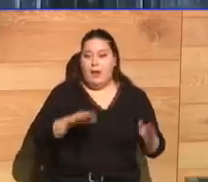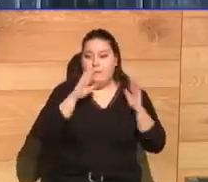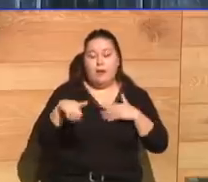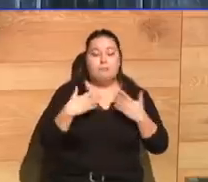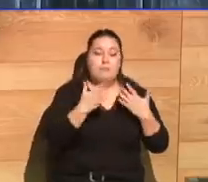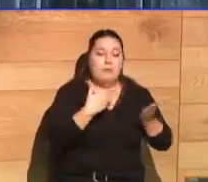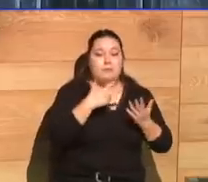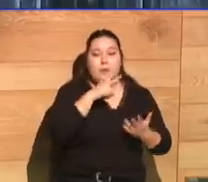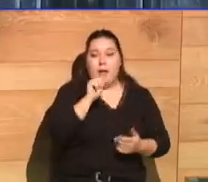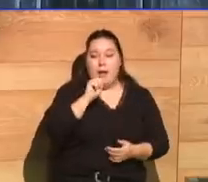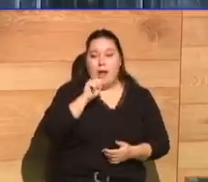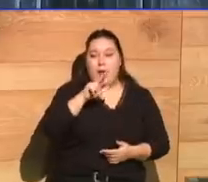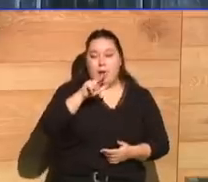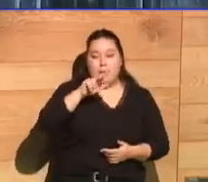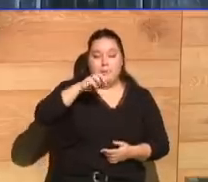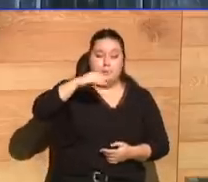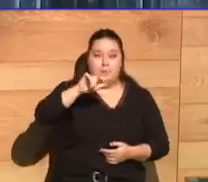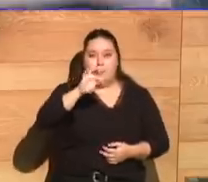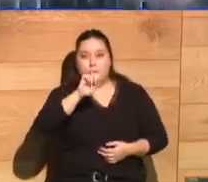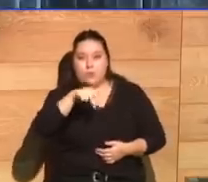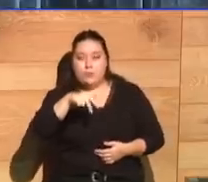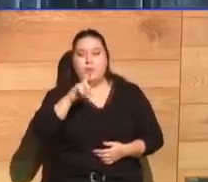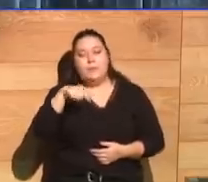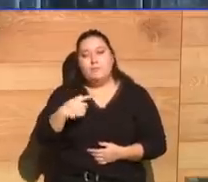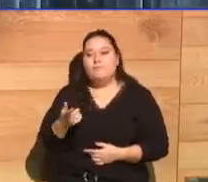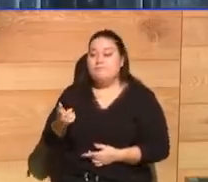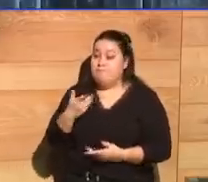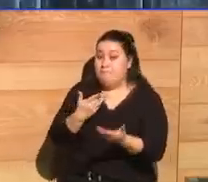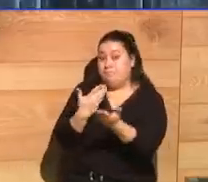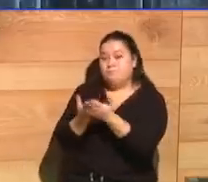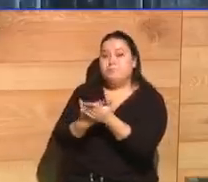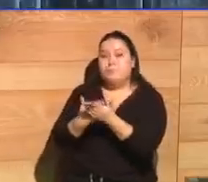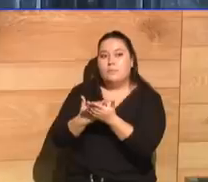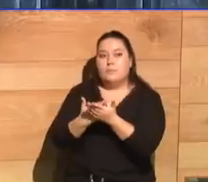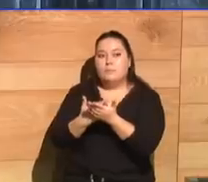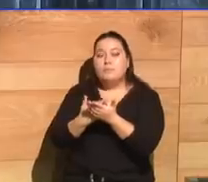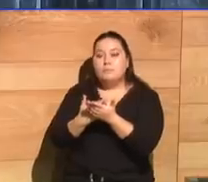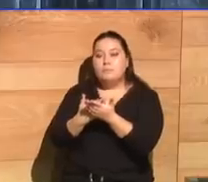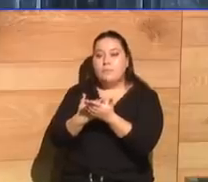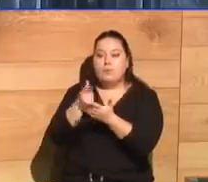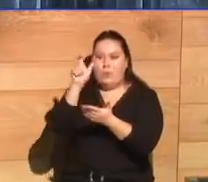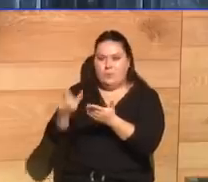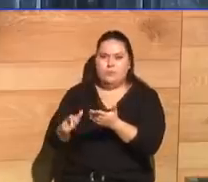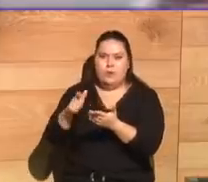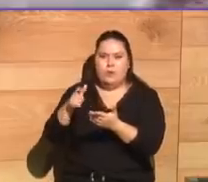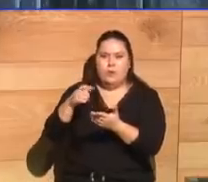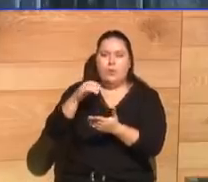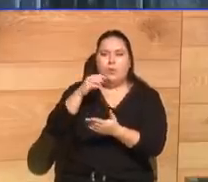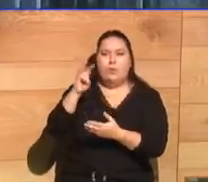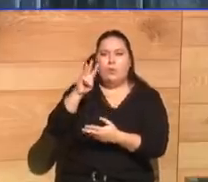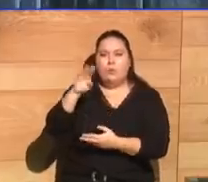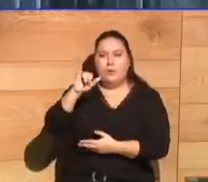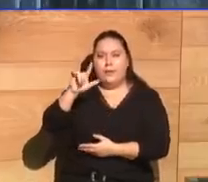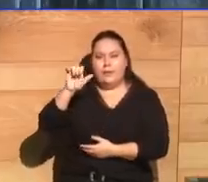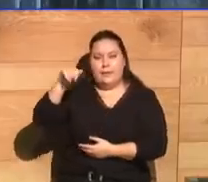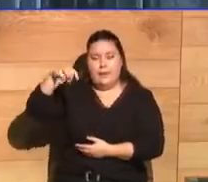Guy Hamilton se sube a bordo del proyecto. Él sugiere a William Goldman para que venga a escribir. William Goldman tiene una reunión con estos